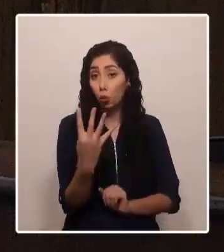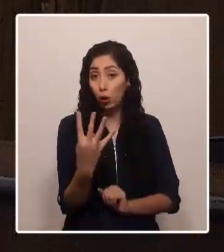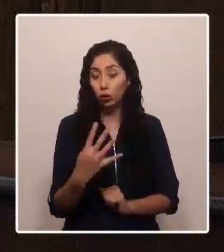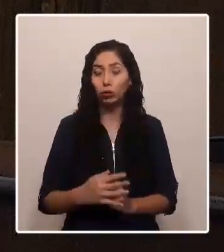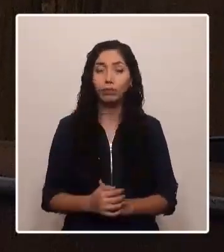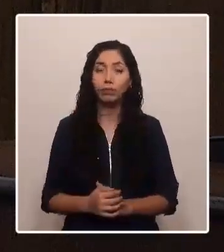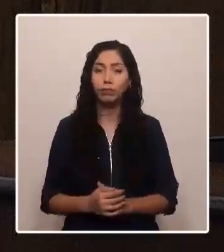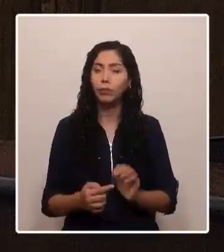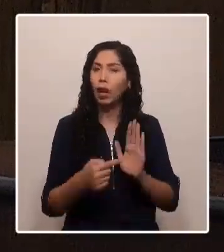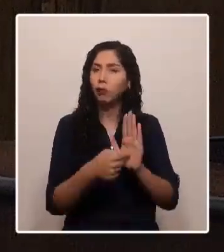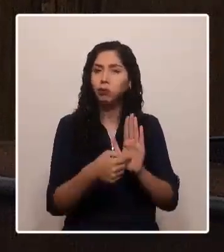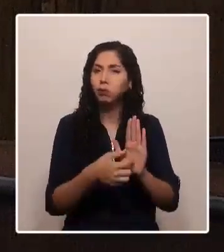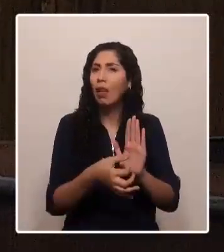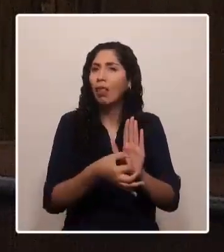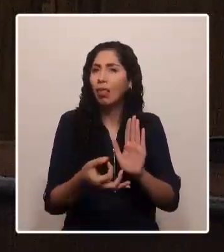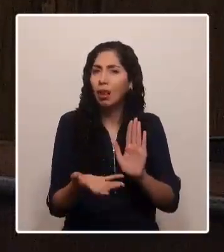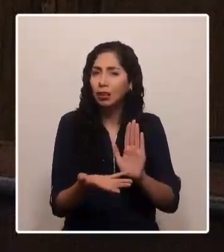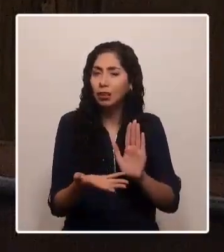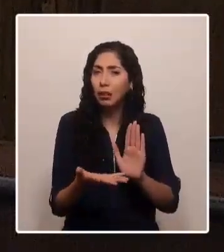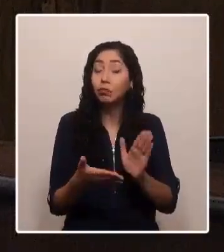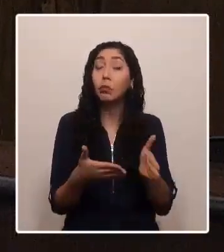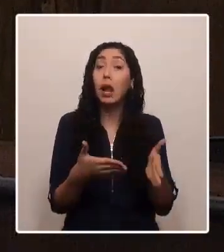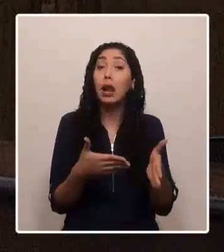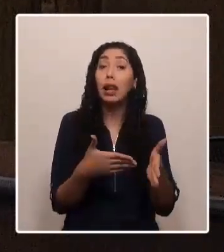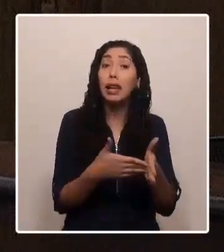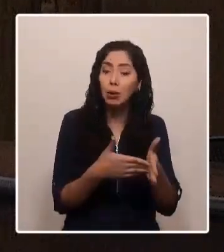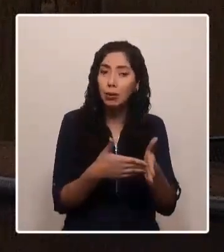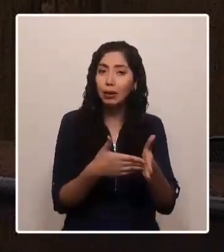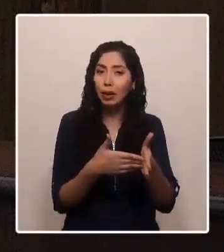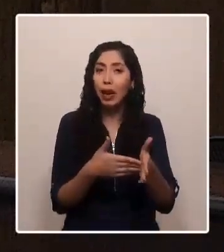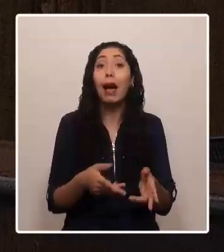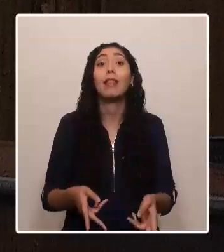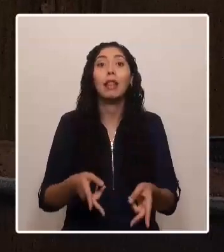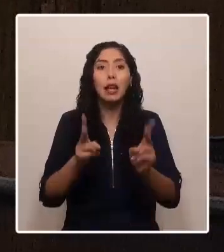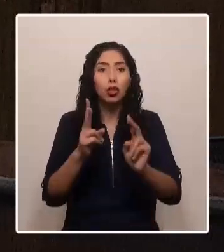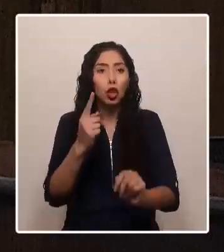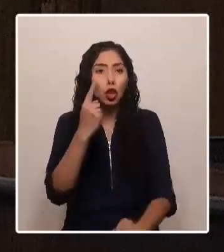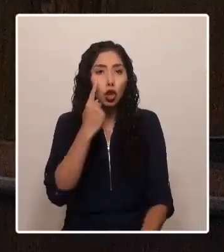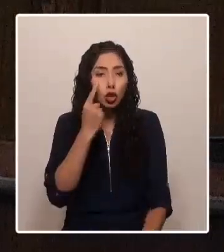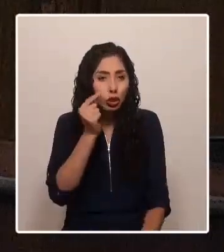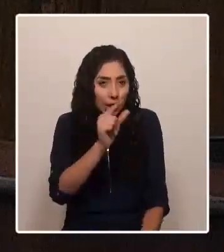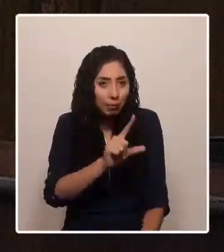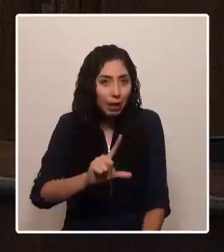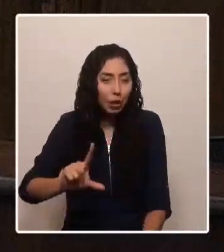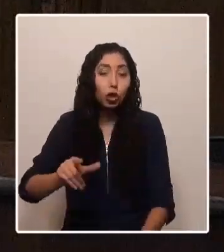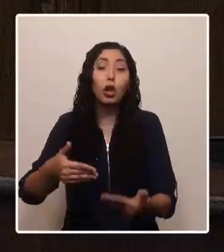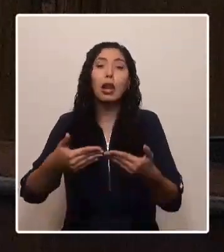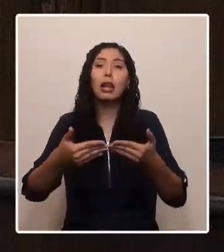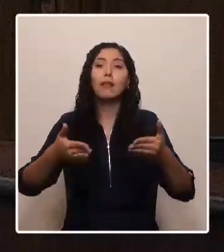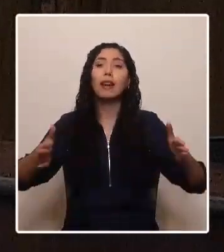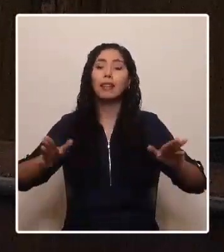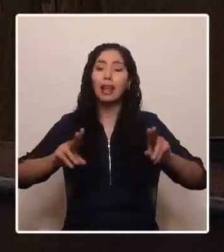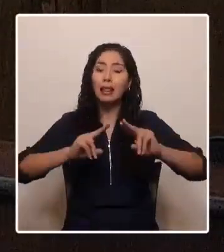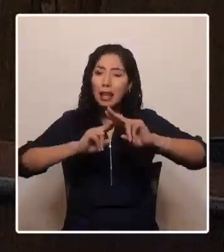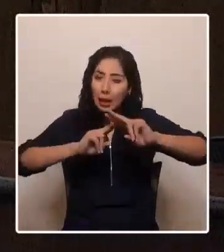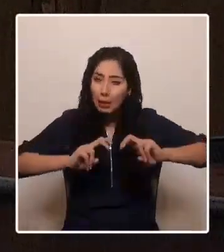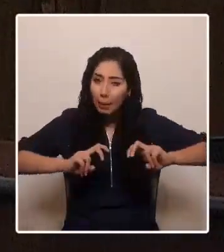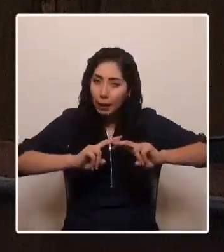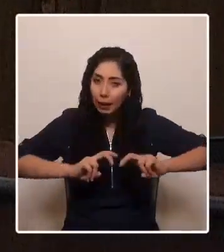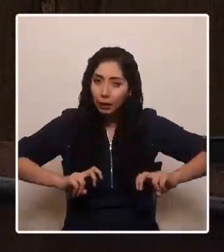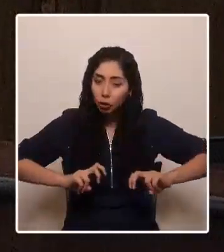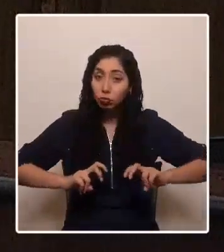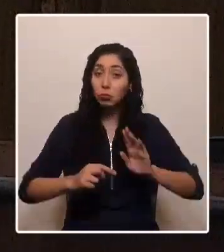cual establece los límites al derecho a los conocimientos y la libertad de investigación. Dicho